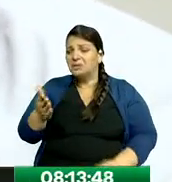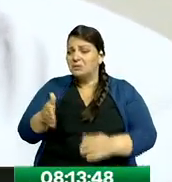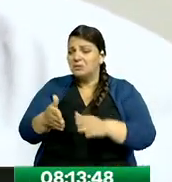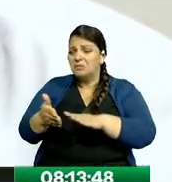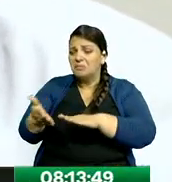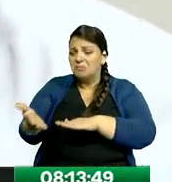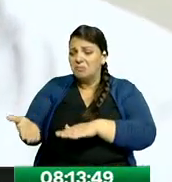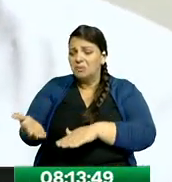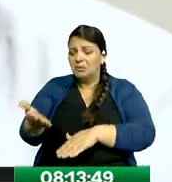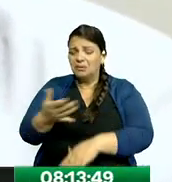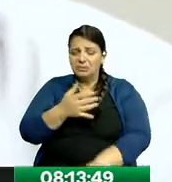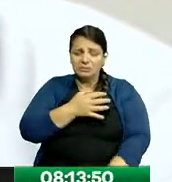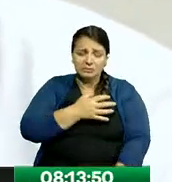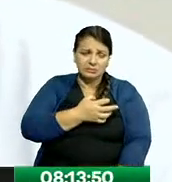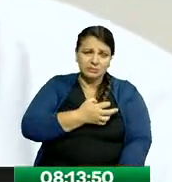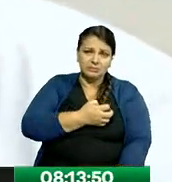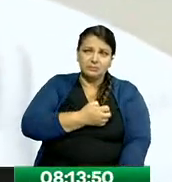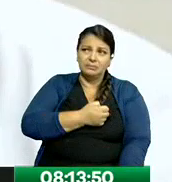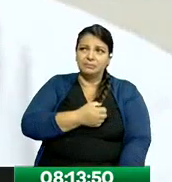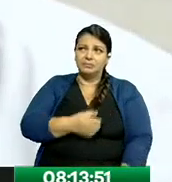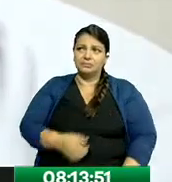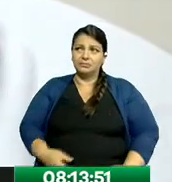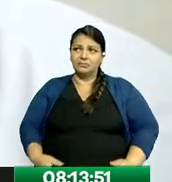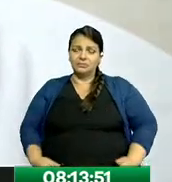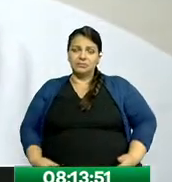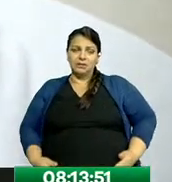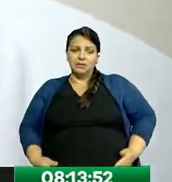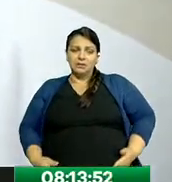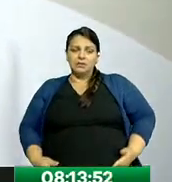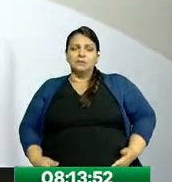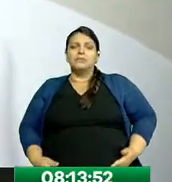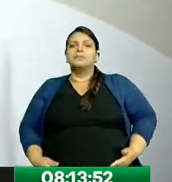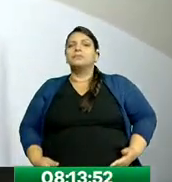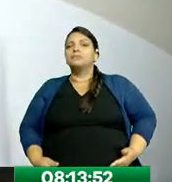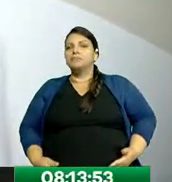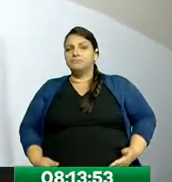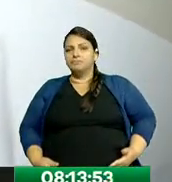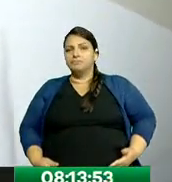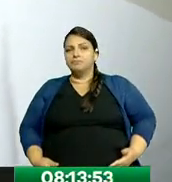había ido a comprar sus zapatos temprano, su ropa, tenía todo listo ya.